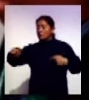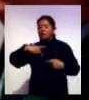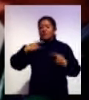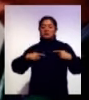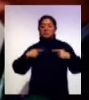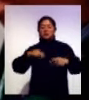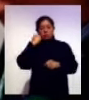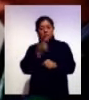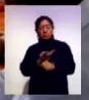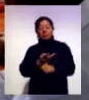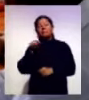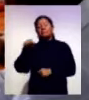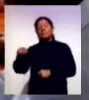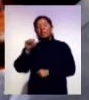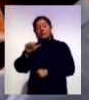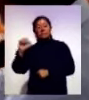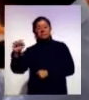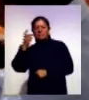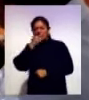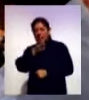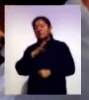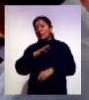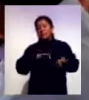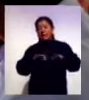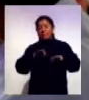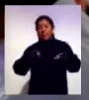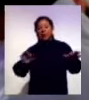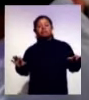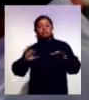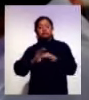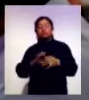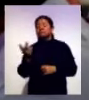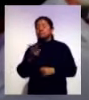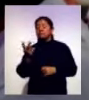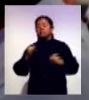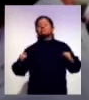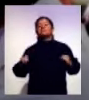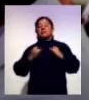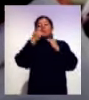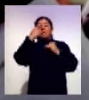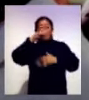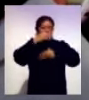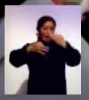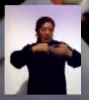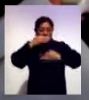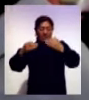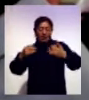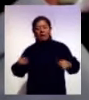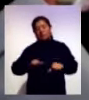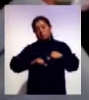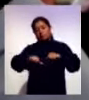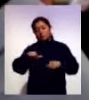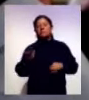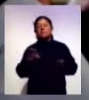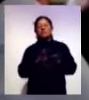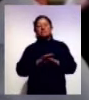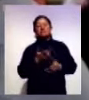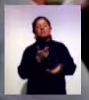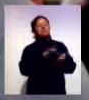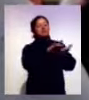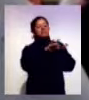intervención, Aquiaguat Sánchez afirmó que se trata de un trabajo coordinado entre ambas instituciones para promover la donación mediante la sensibilización de los ministerios